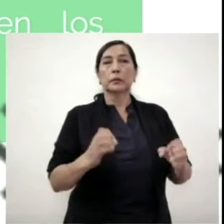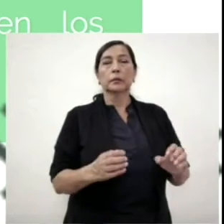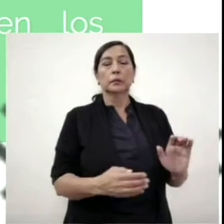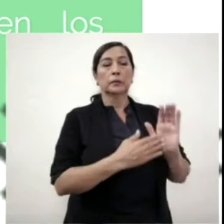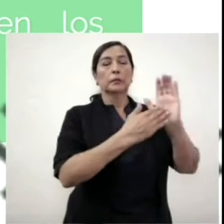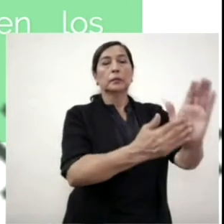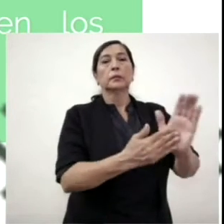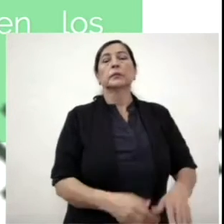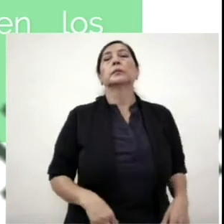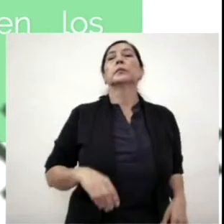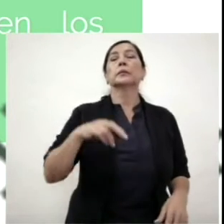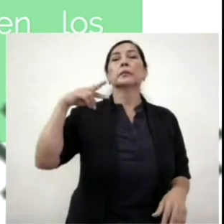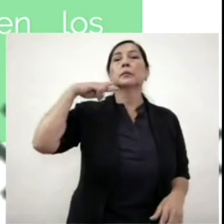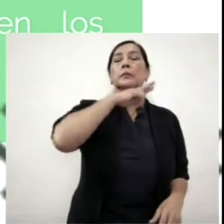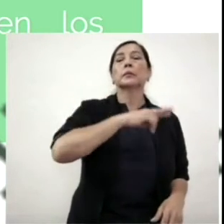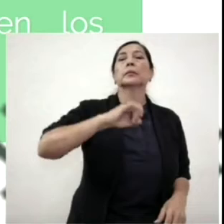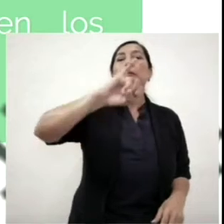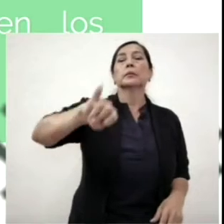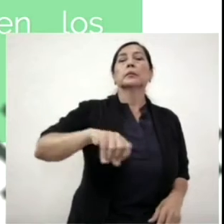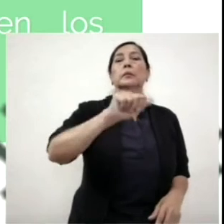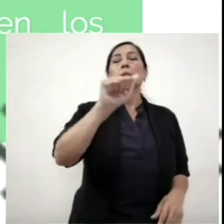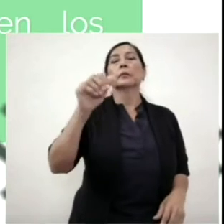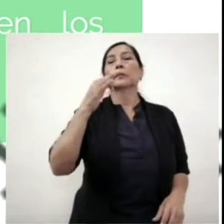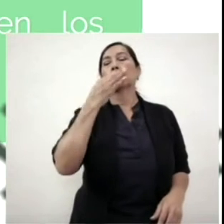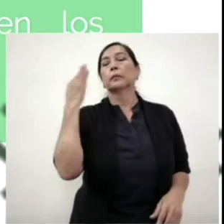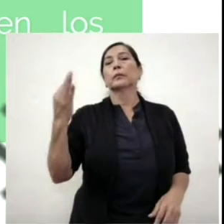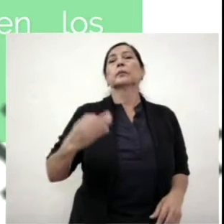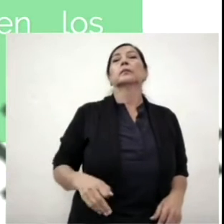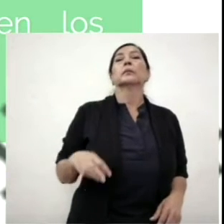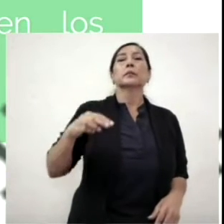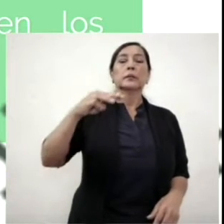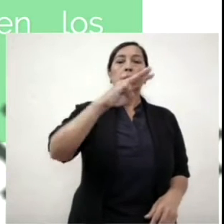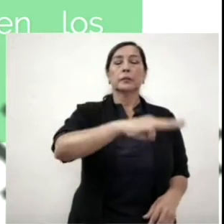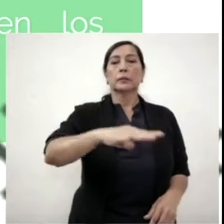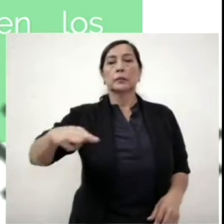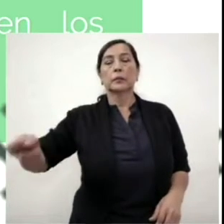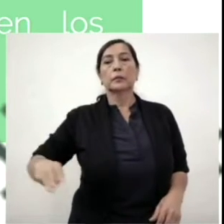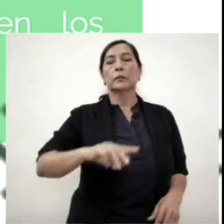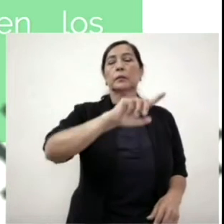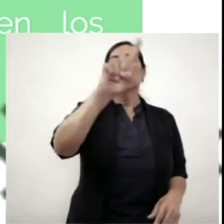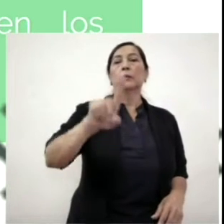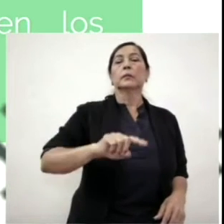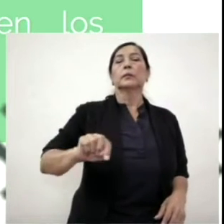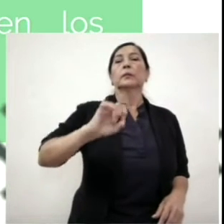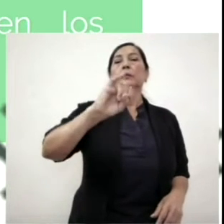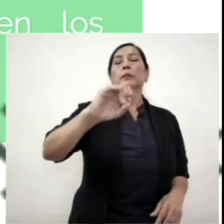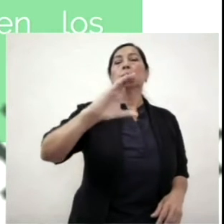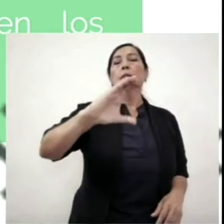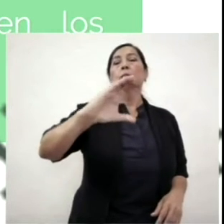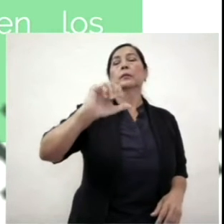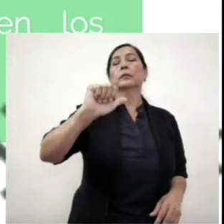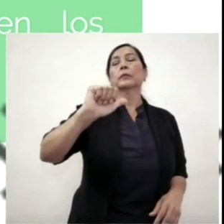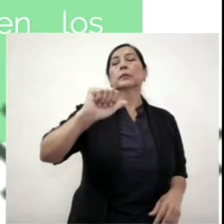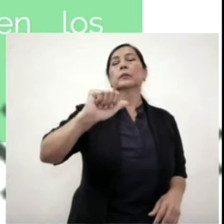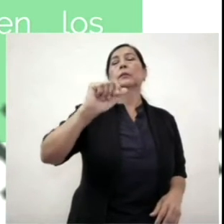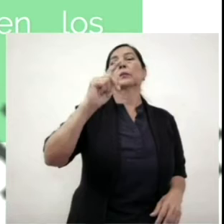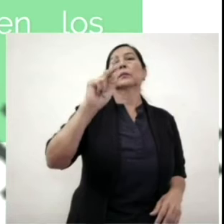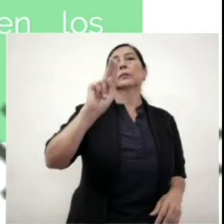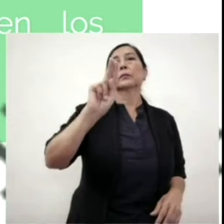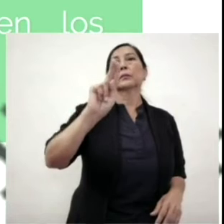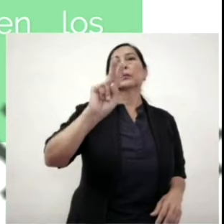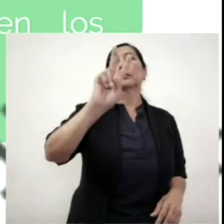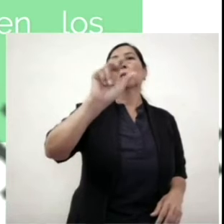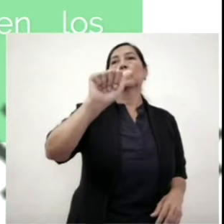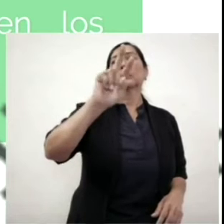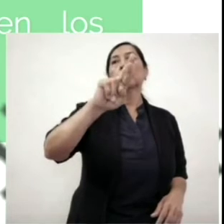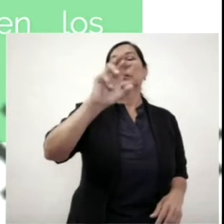Zamora, Jacona, Morelia, Uruapan, Tarímbaro y Zitácuaro como primeros municipios. Pero justamente vamos a